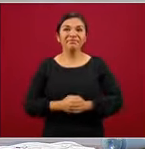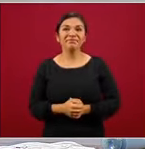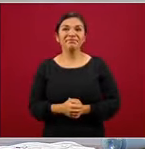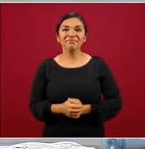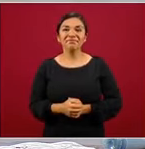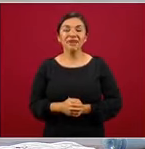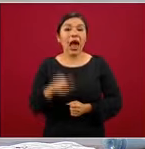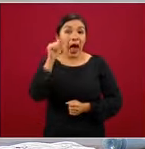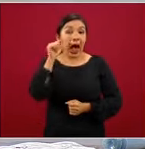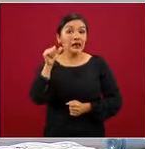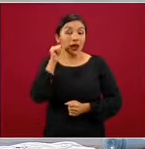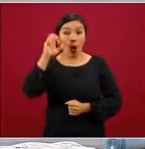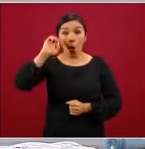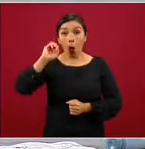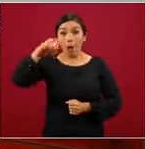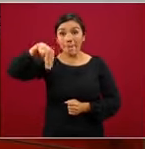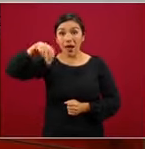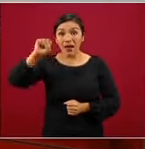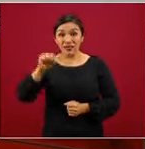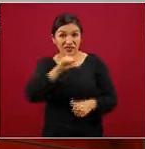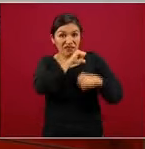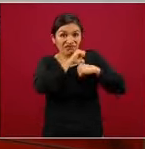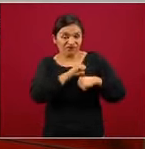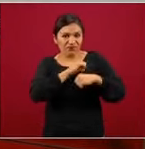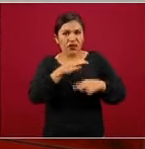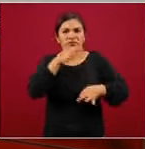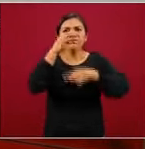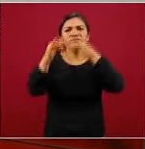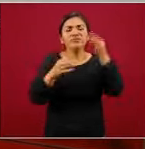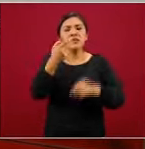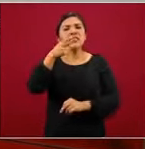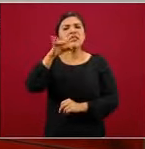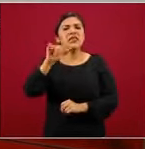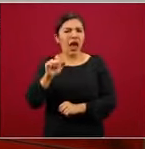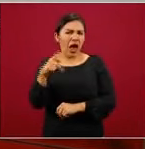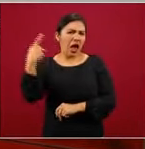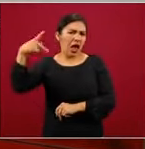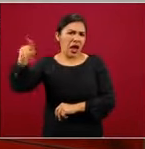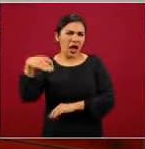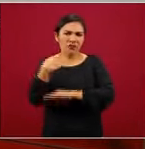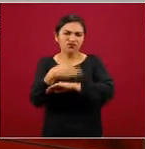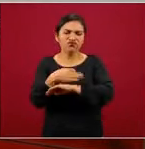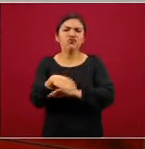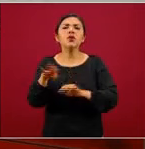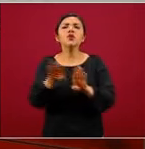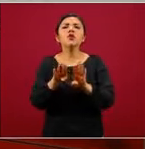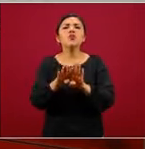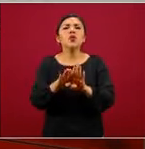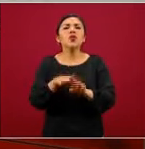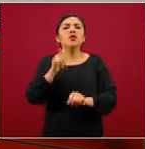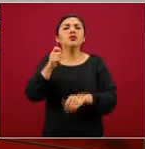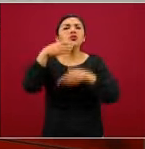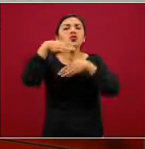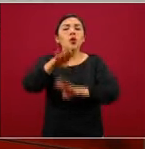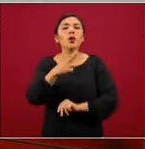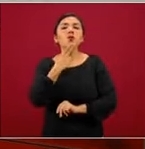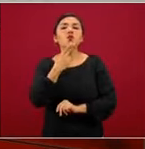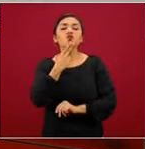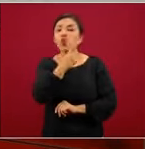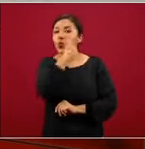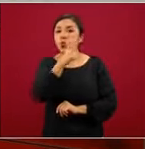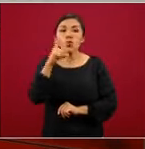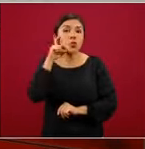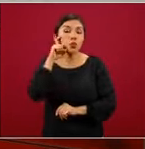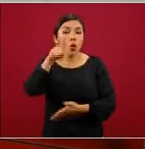Ayer la Organización Mundial de la Salud publicó una guía interina sobre el uso de cubrebocas en